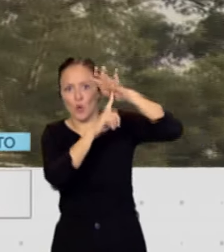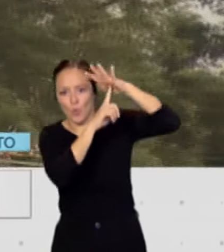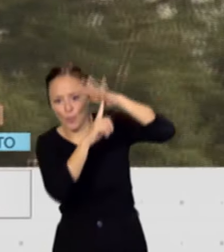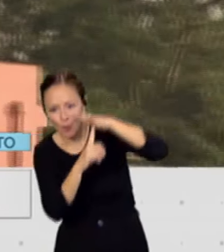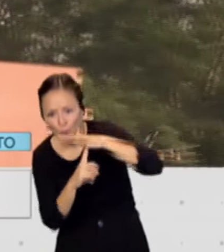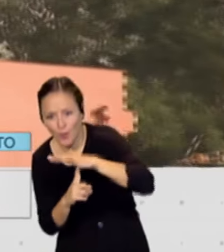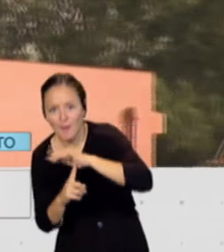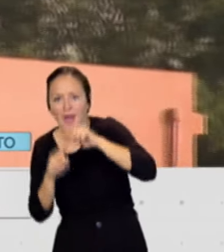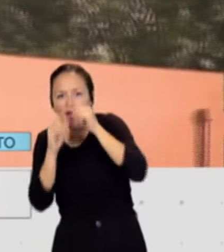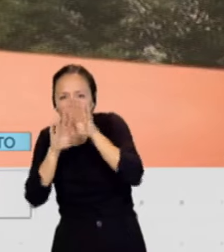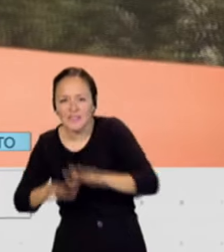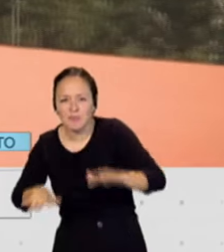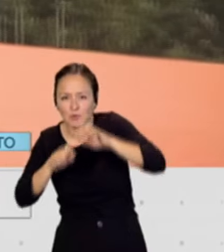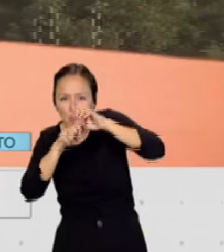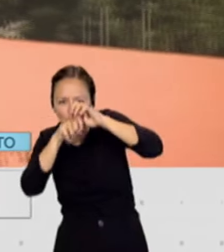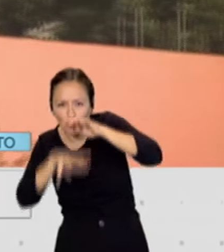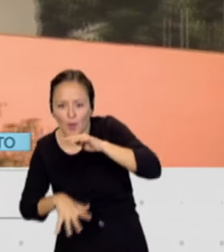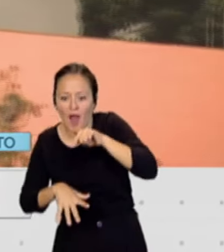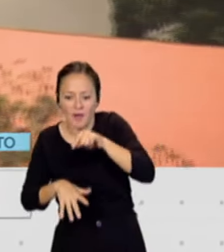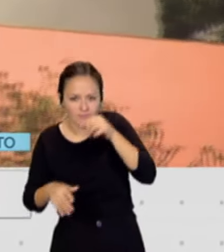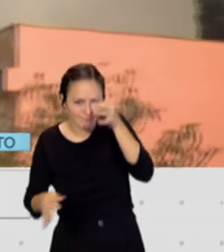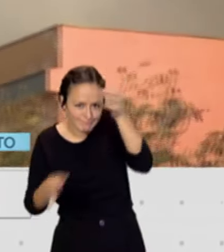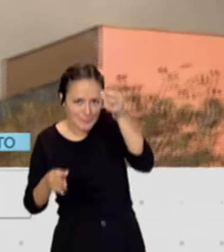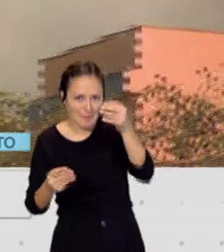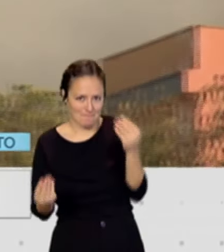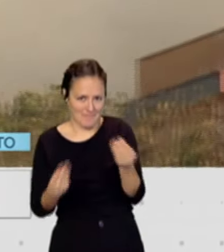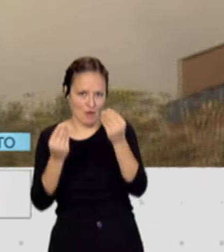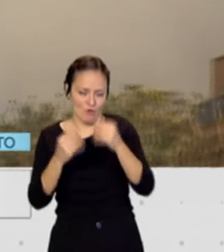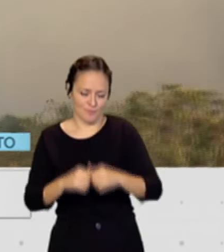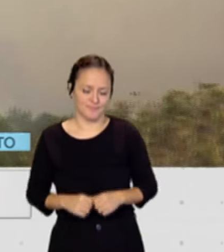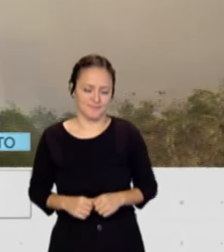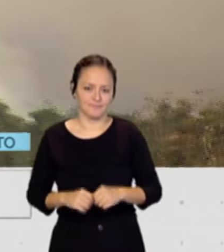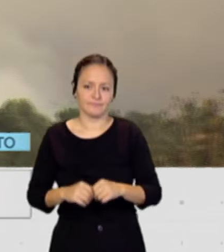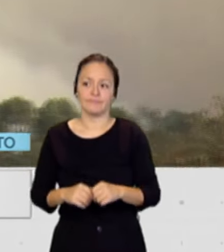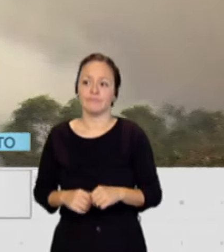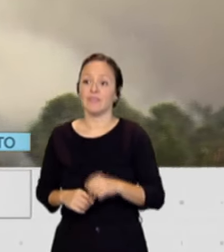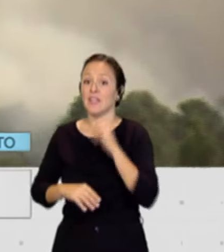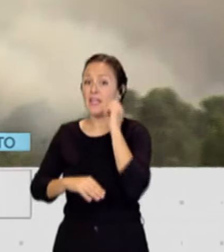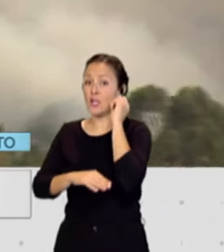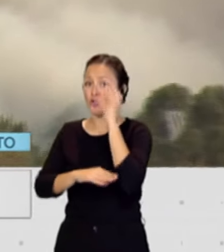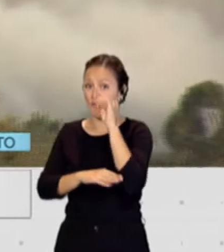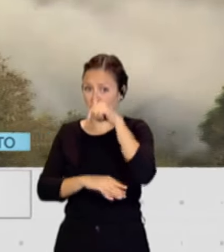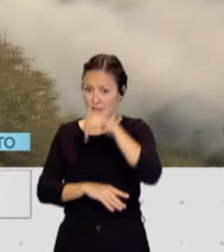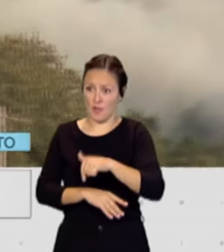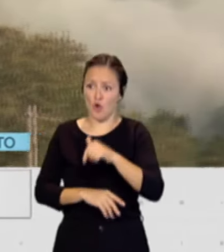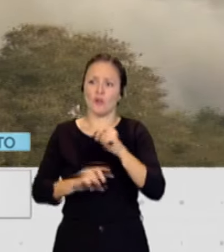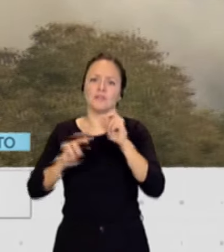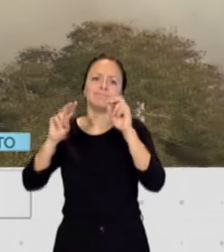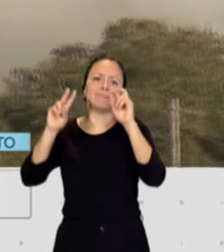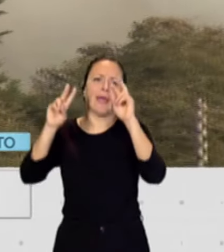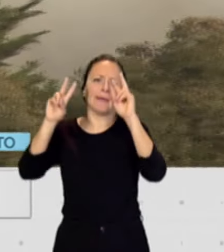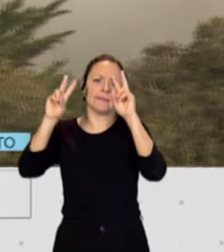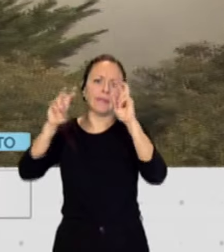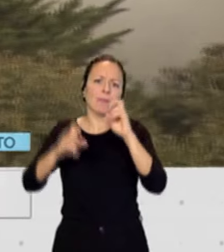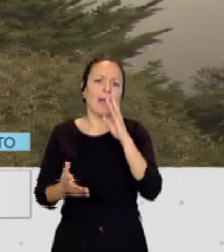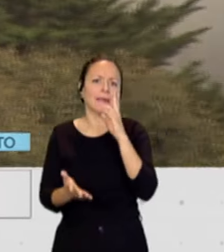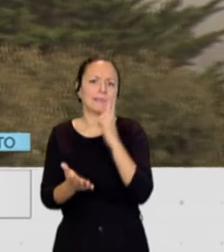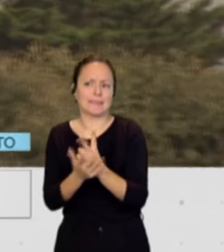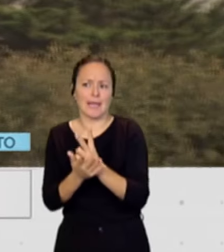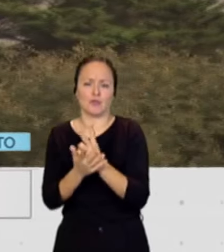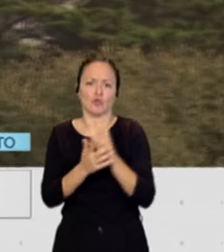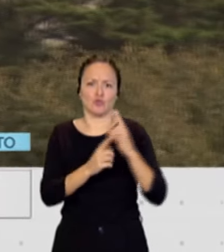la descarga es como mucho más localizada y más efectiva en esta conferencia de amaso también se abordan retos a los que se enfrentan el uso de